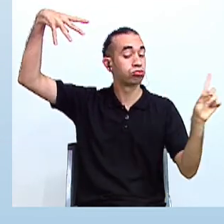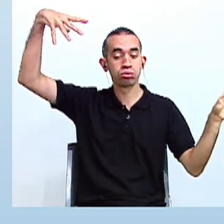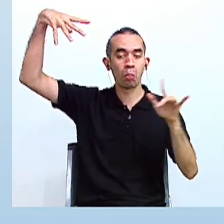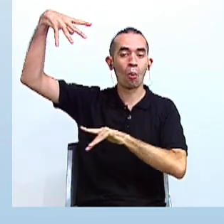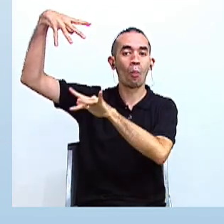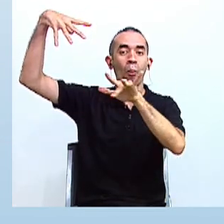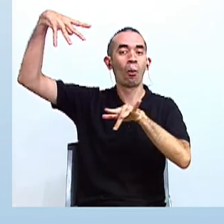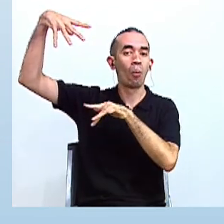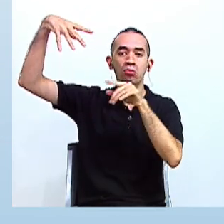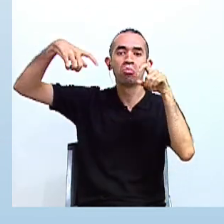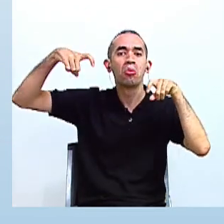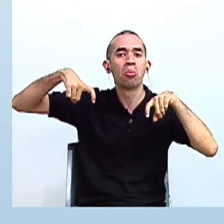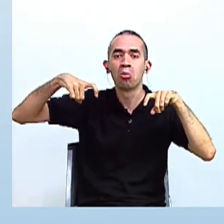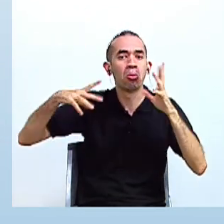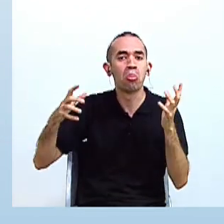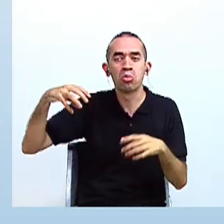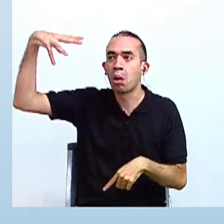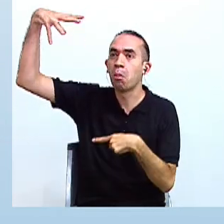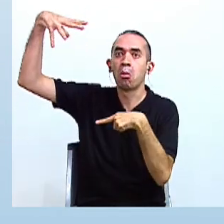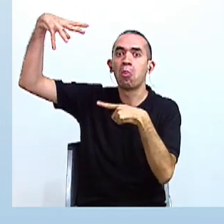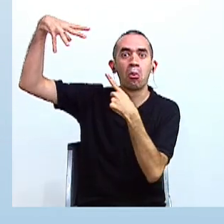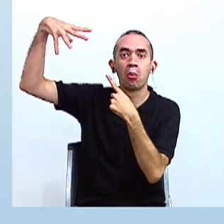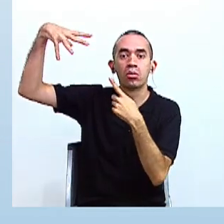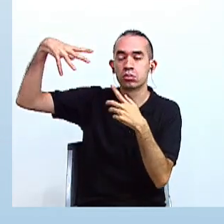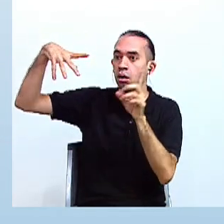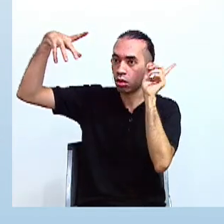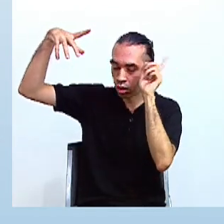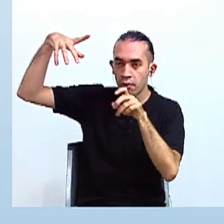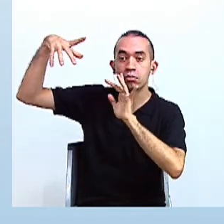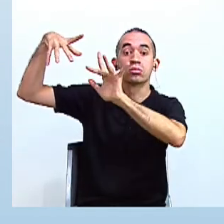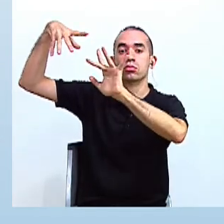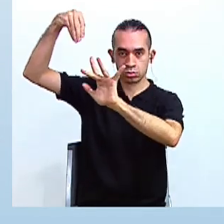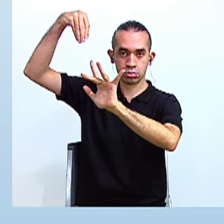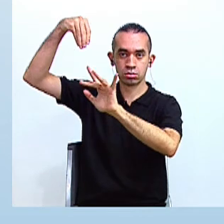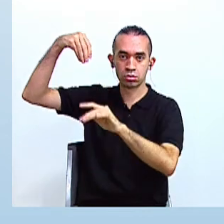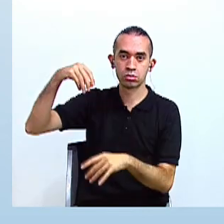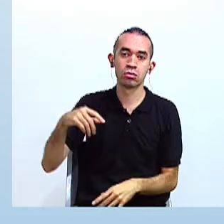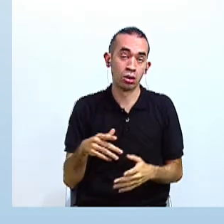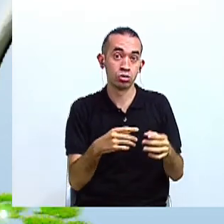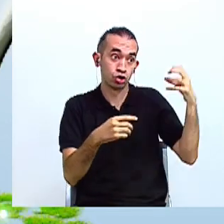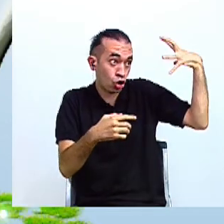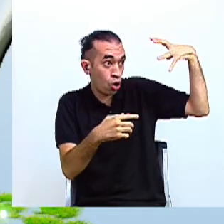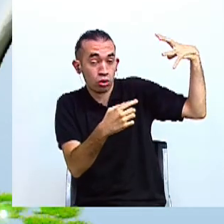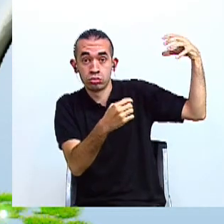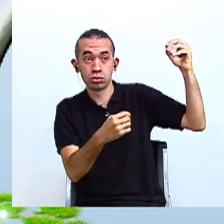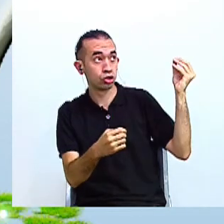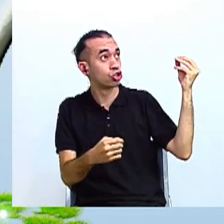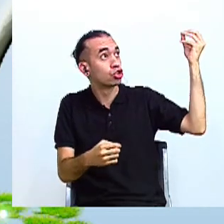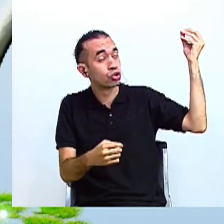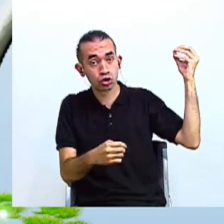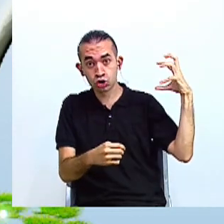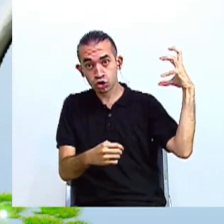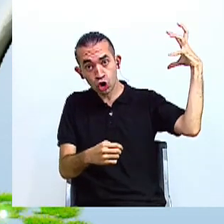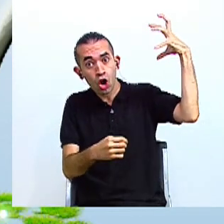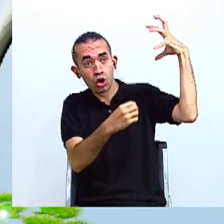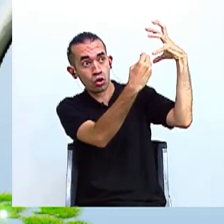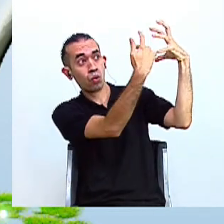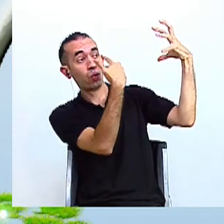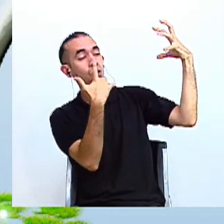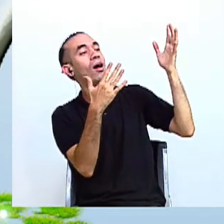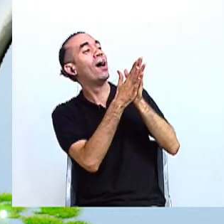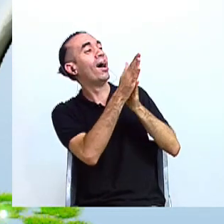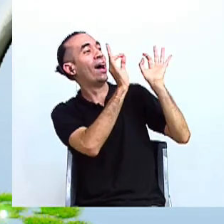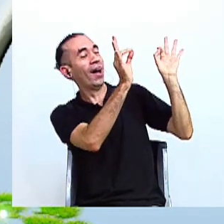estén necesariamente cumpliendo una función. Aprovechemos la luz solar, que es gratuita.